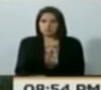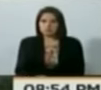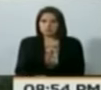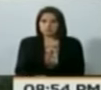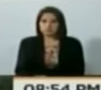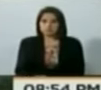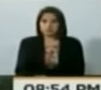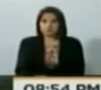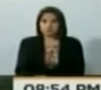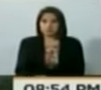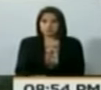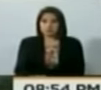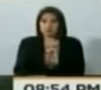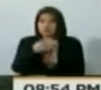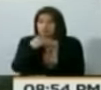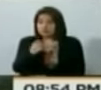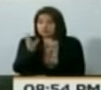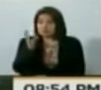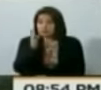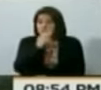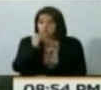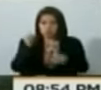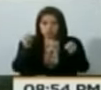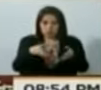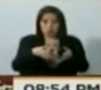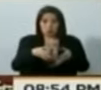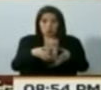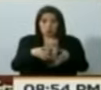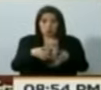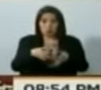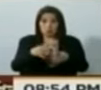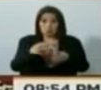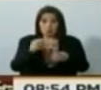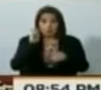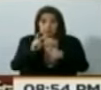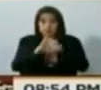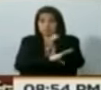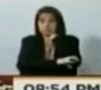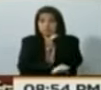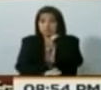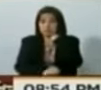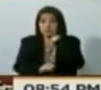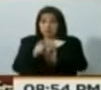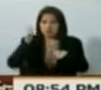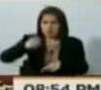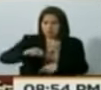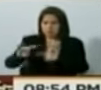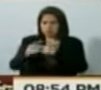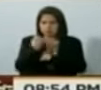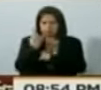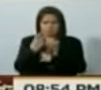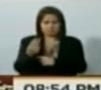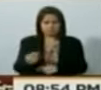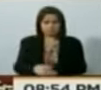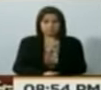¿cómo es? Sin truco ni maña, el mazo no engaña. Lo que estoy leyendo aquí es inteligencia, no es información.